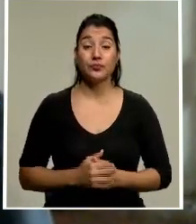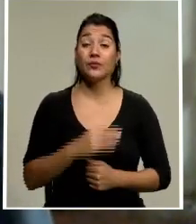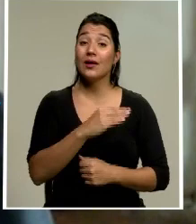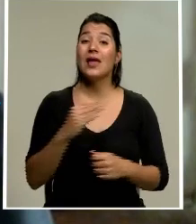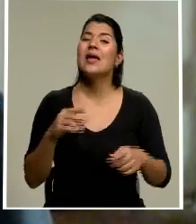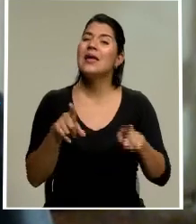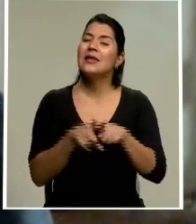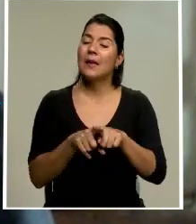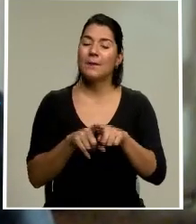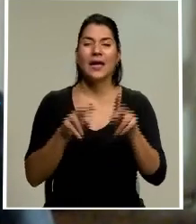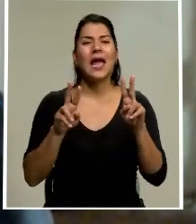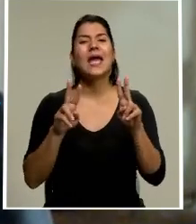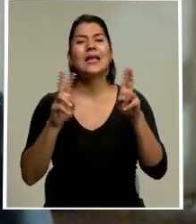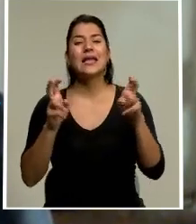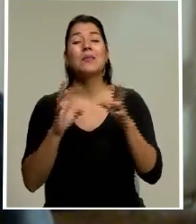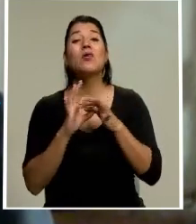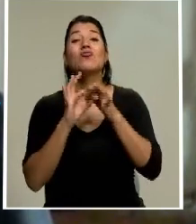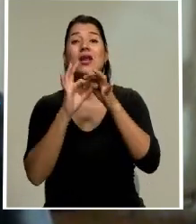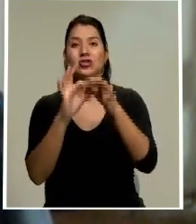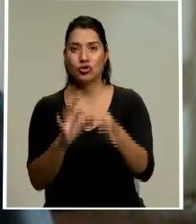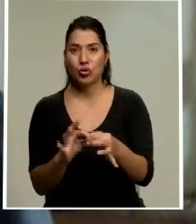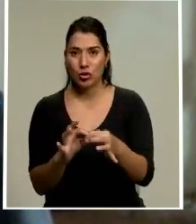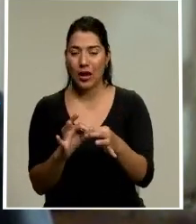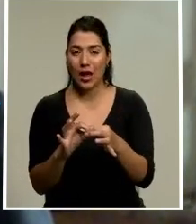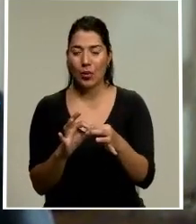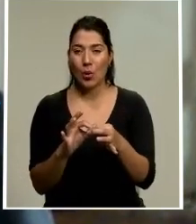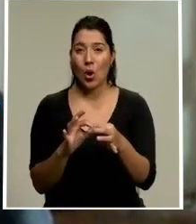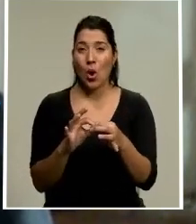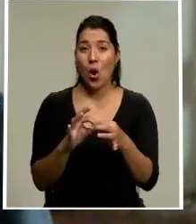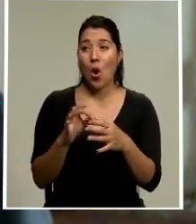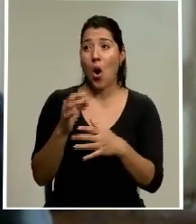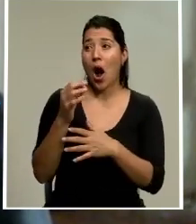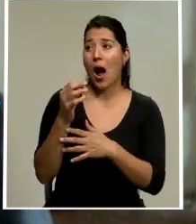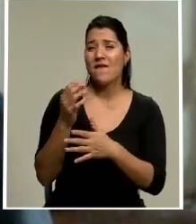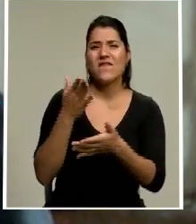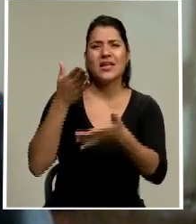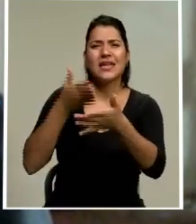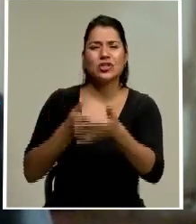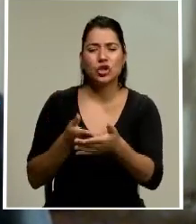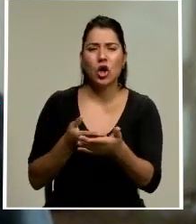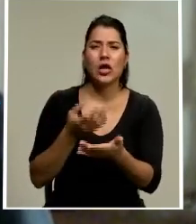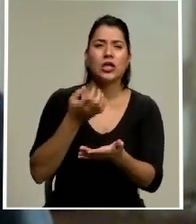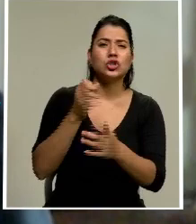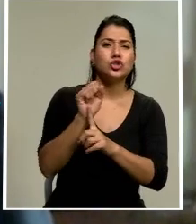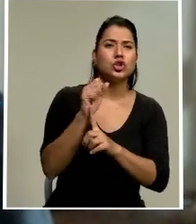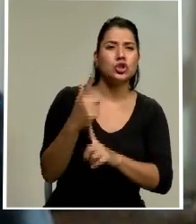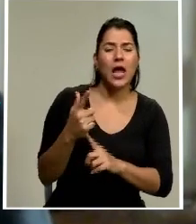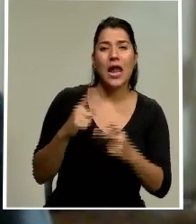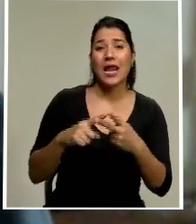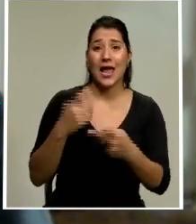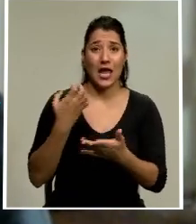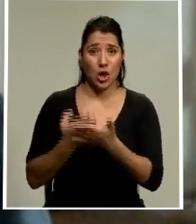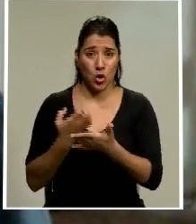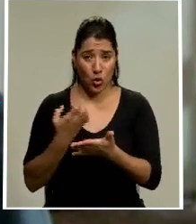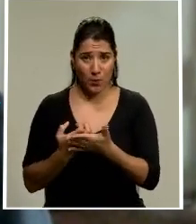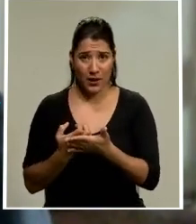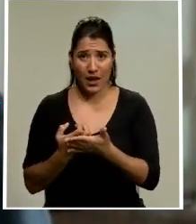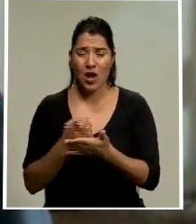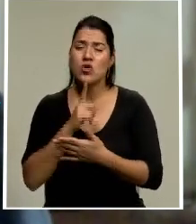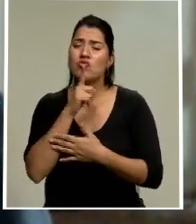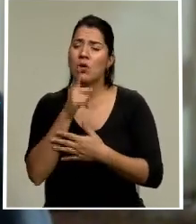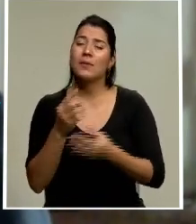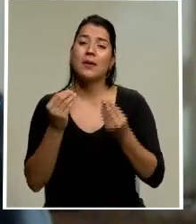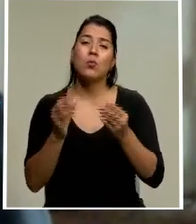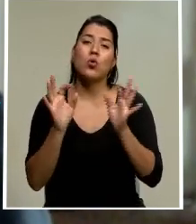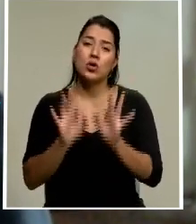el tema de los costos, tanto sociales como económicos, resulta sumamente